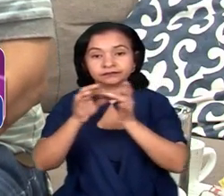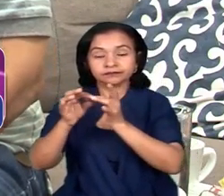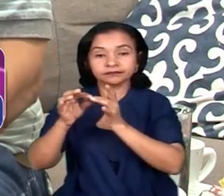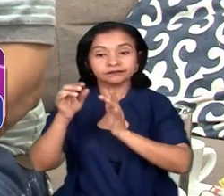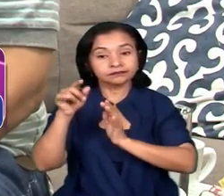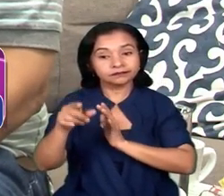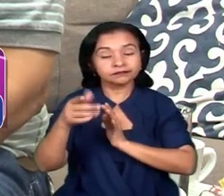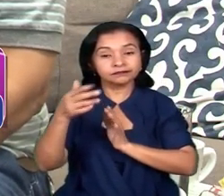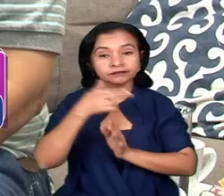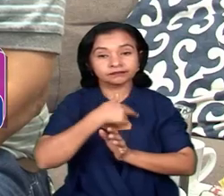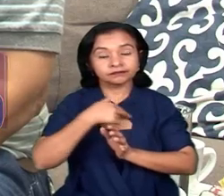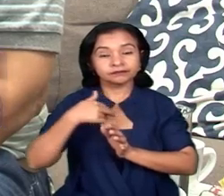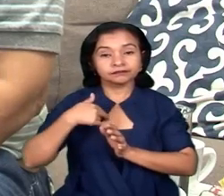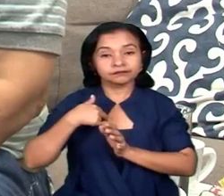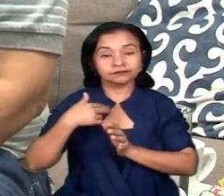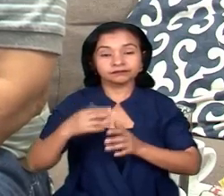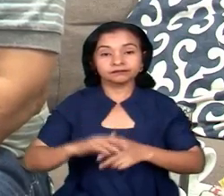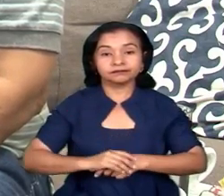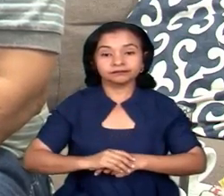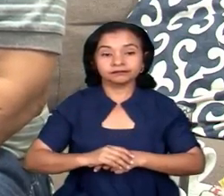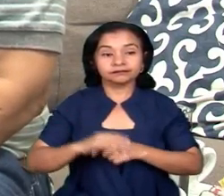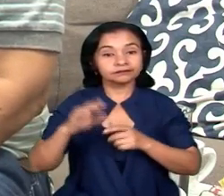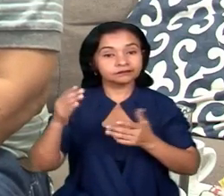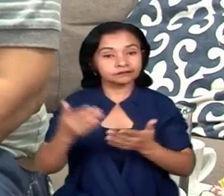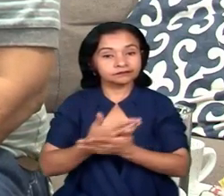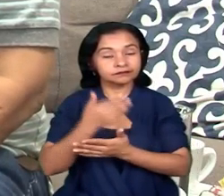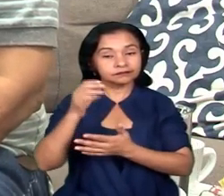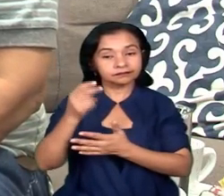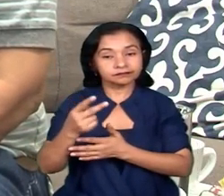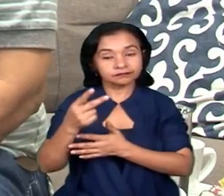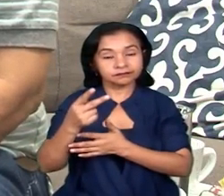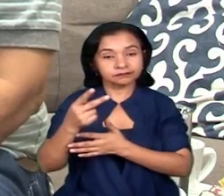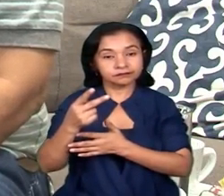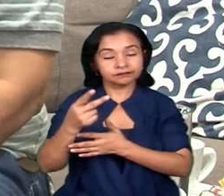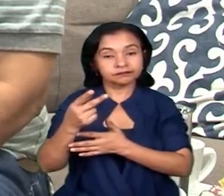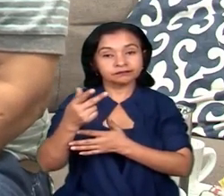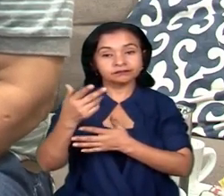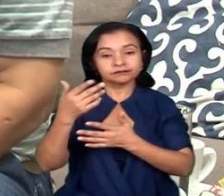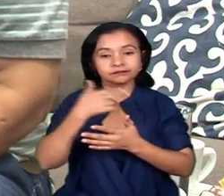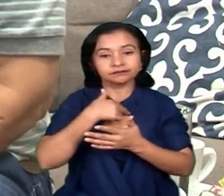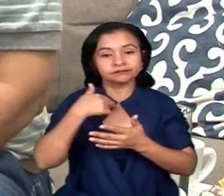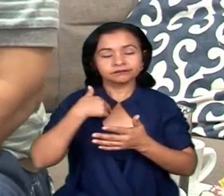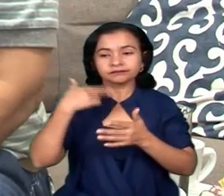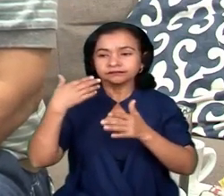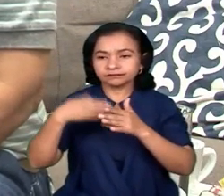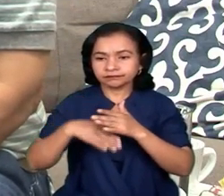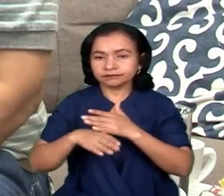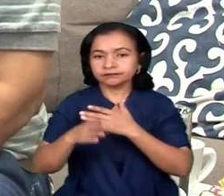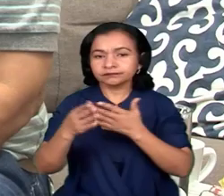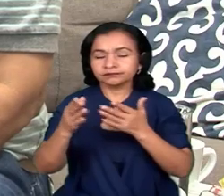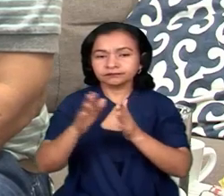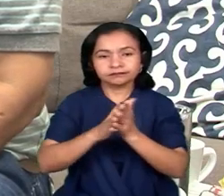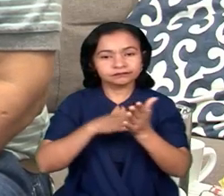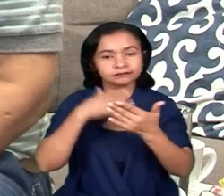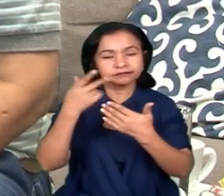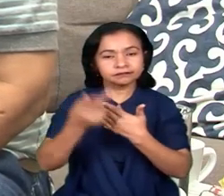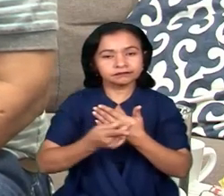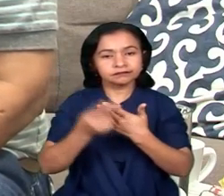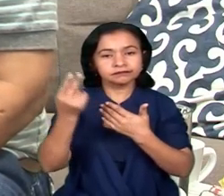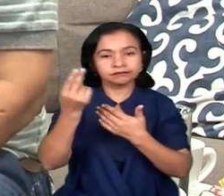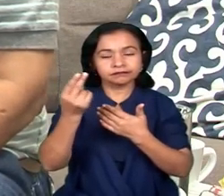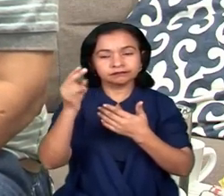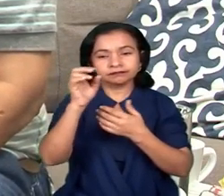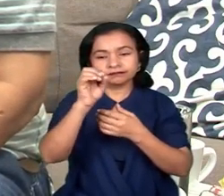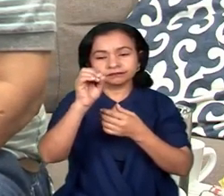él ha, en esta de nueva segunda etapa de la revolución, él ha entrado con programas como